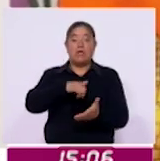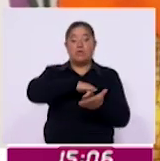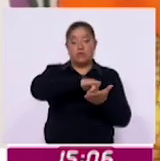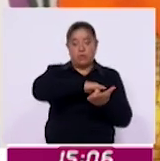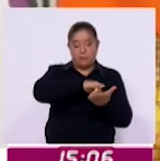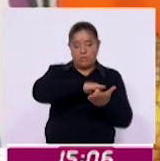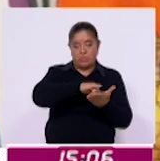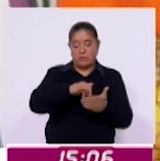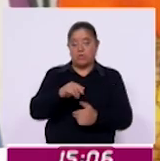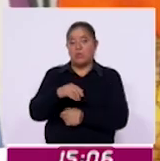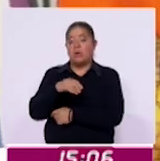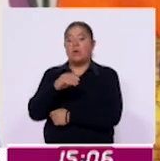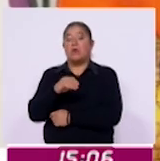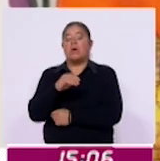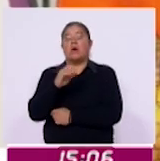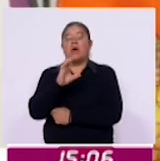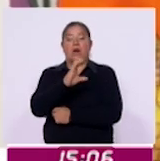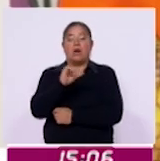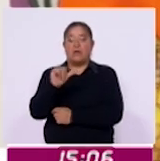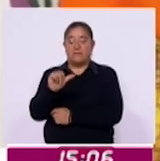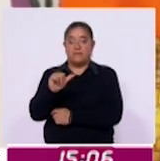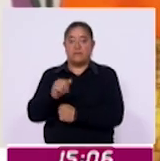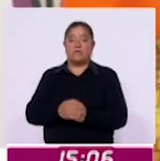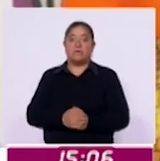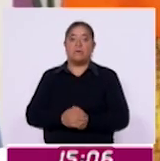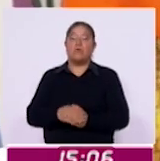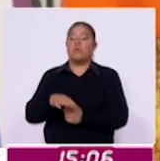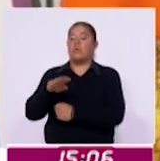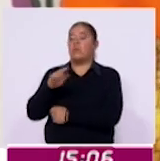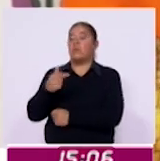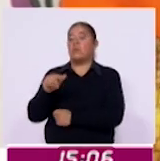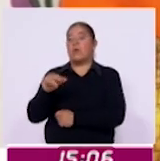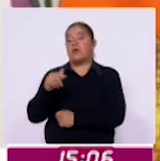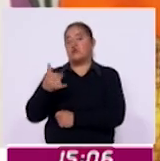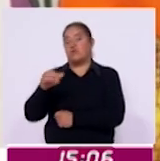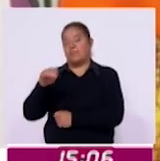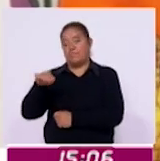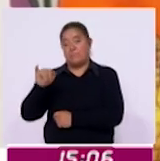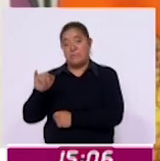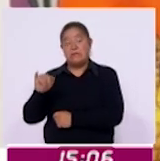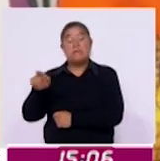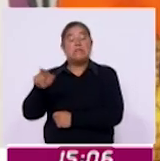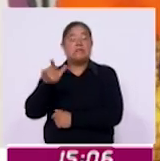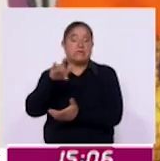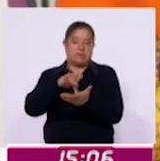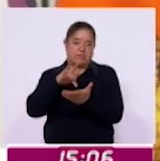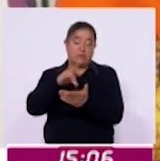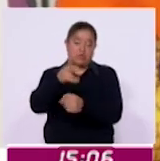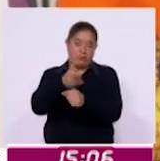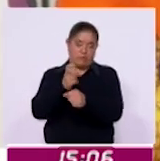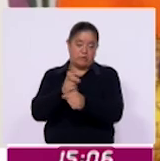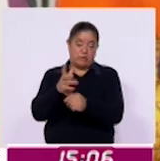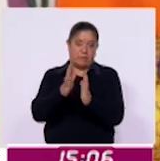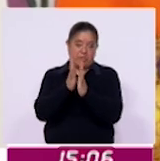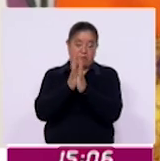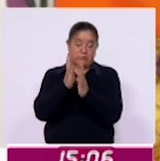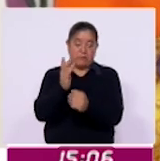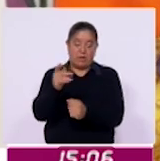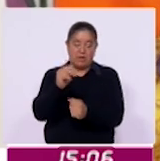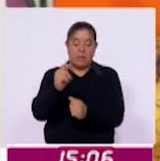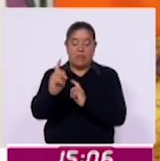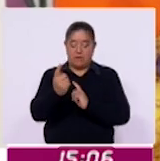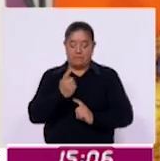York, Oxnard, California y Jackson, Wyoming. Entonces nosotros los invitamos a participar, a acercarse a la Dirección de